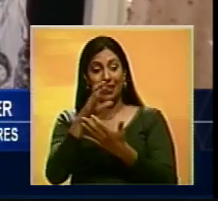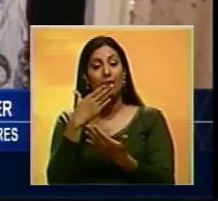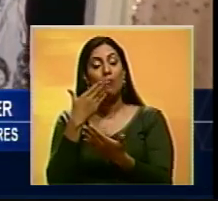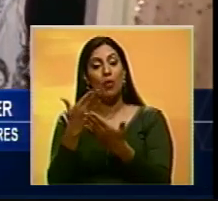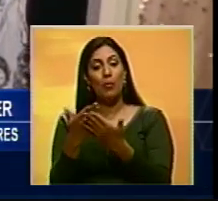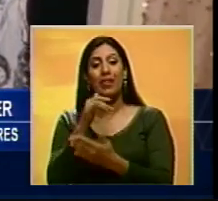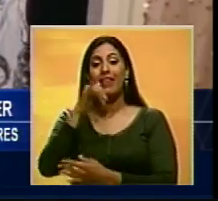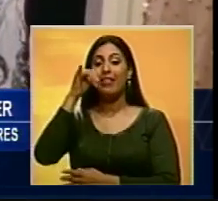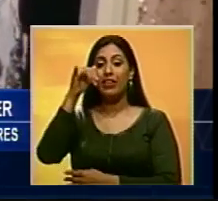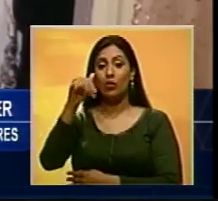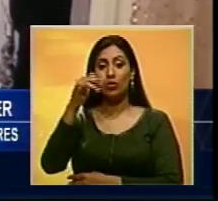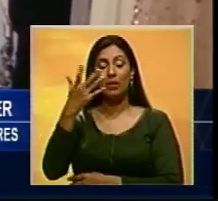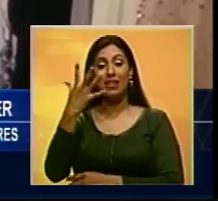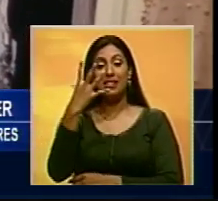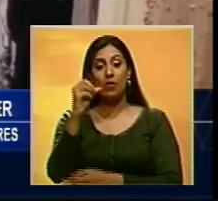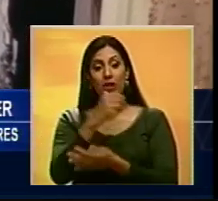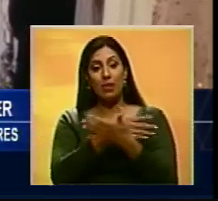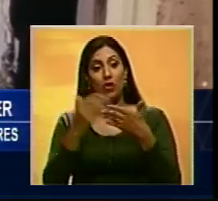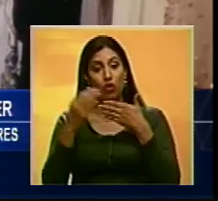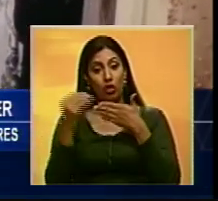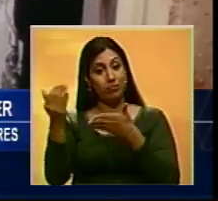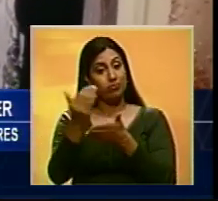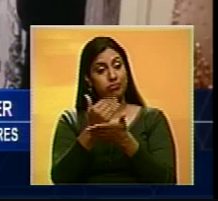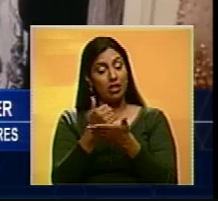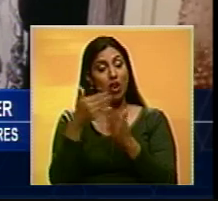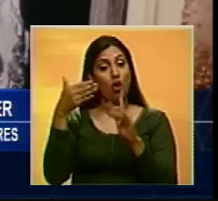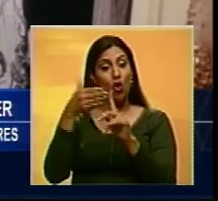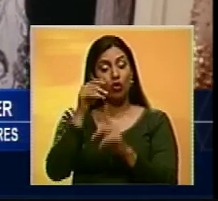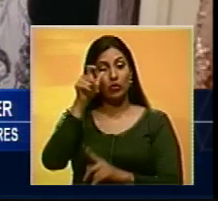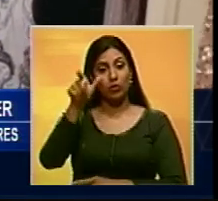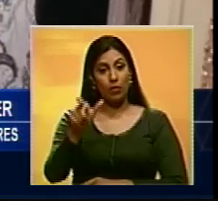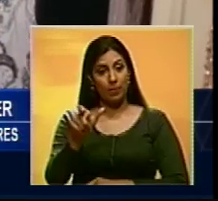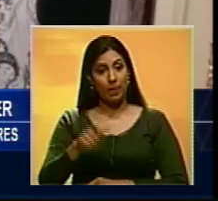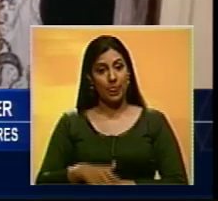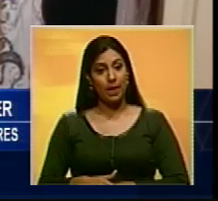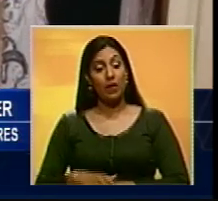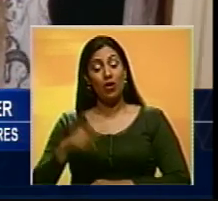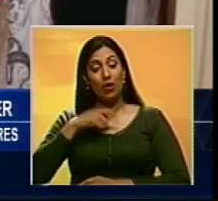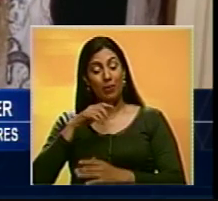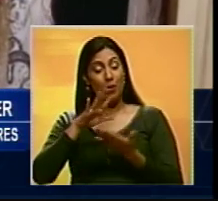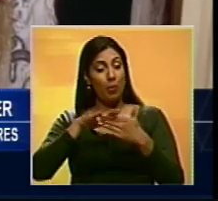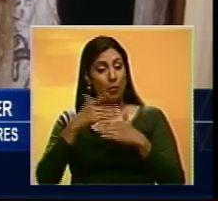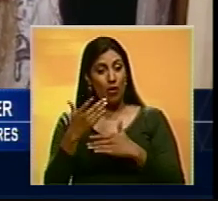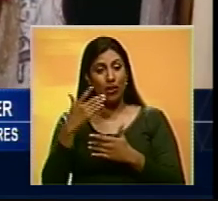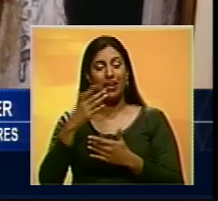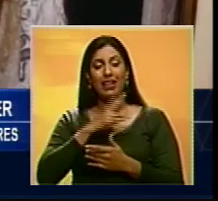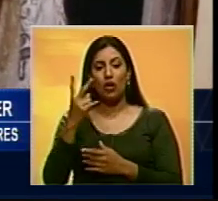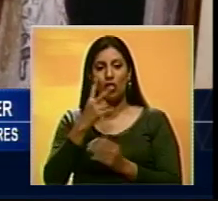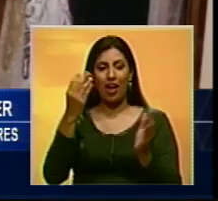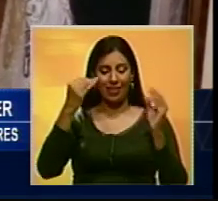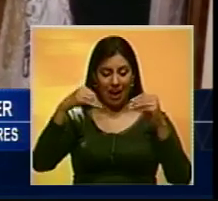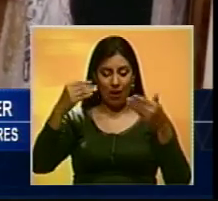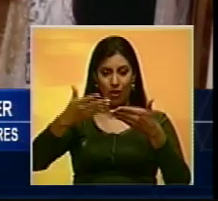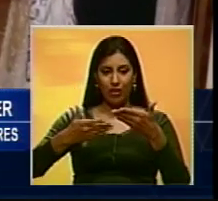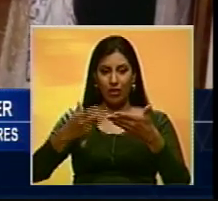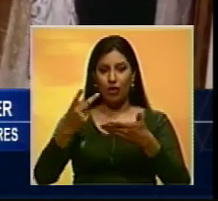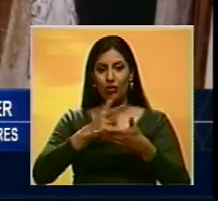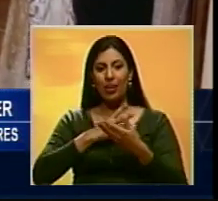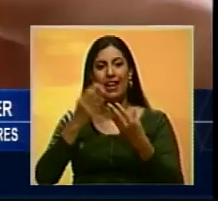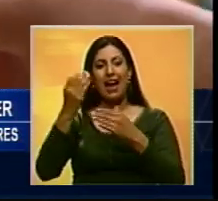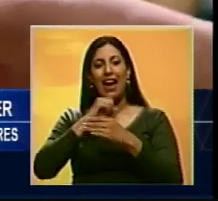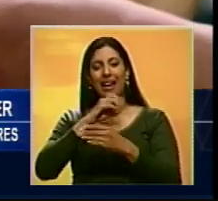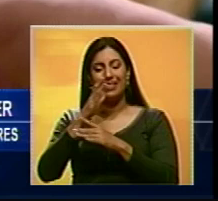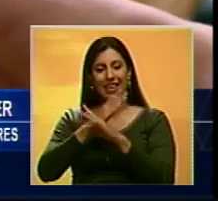presentó una demanda por $50 millones en contra de Parker. El monto corresponde a lo que ambos habían establecido para ella en un